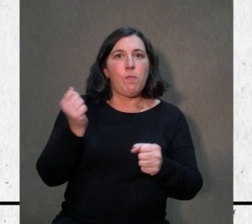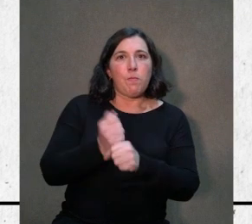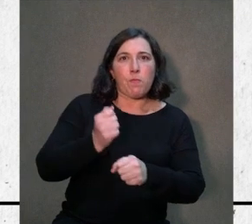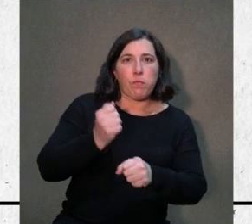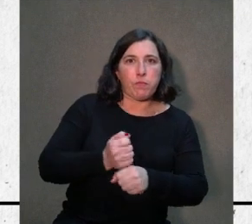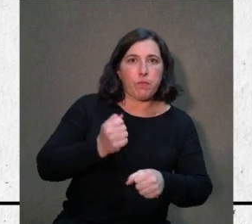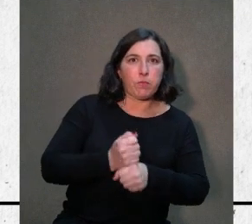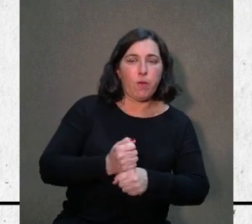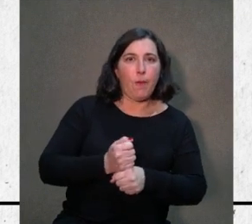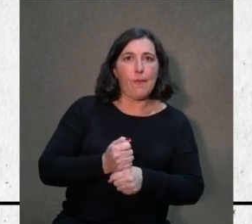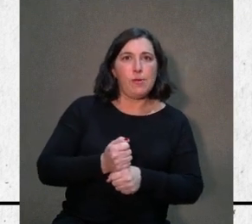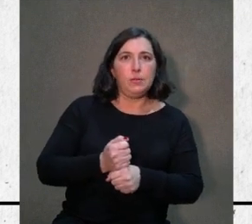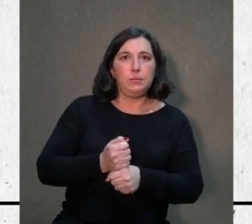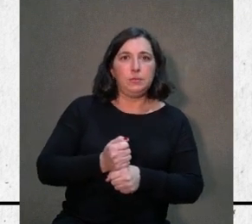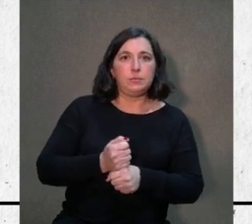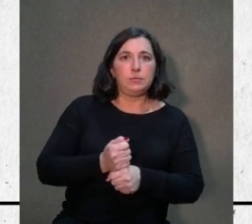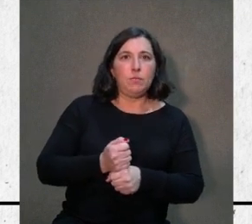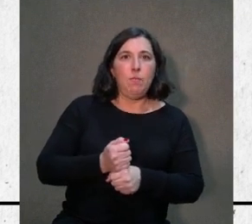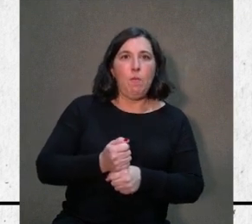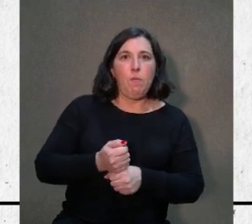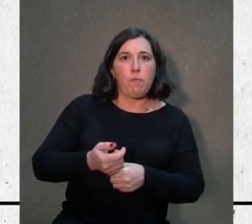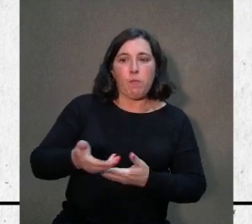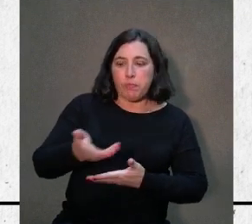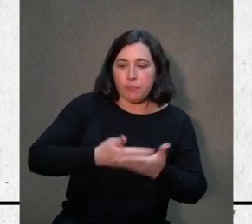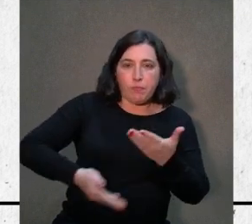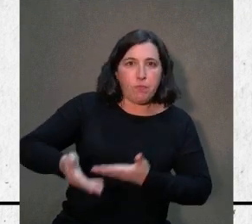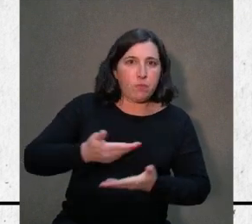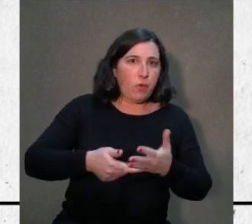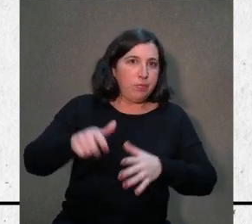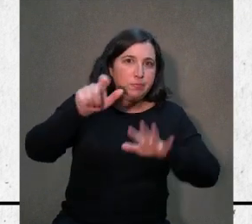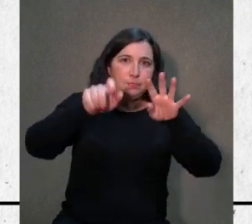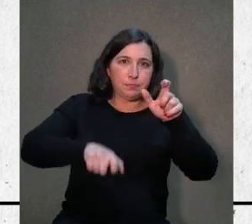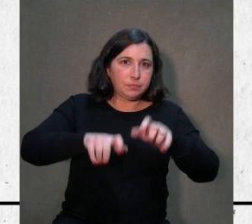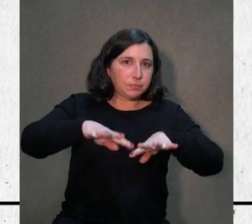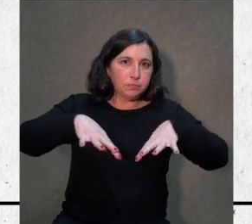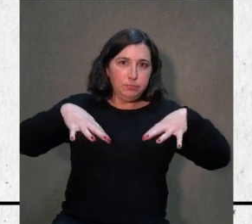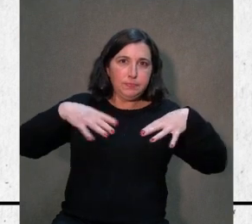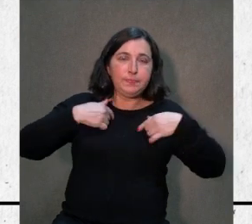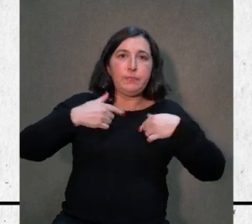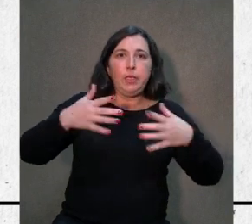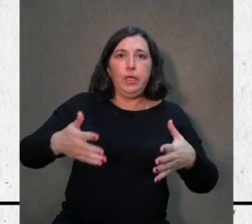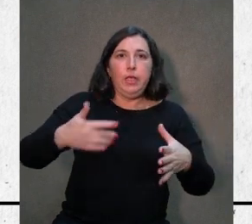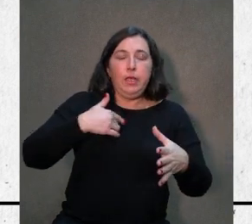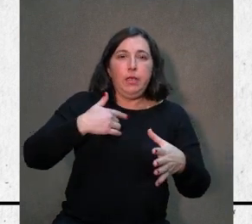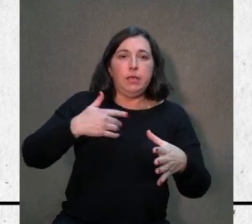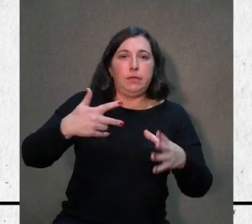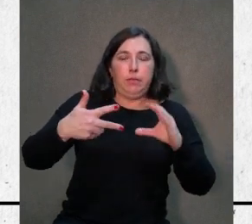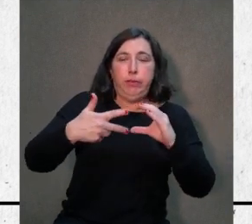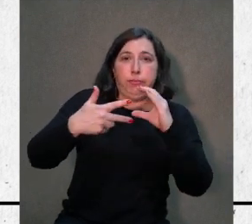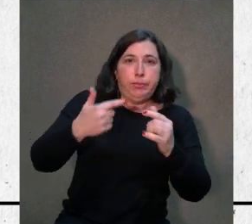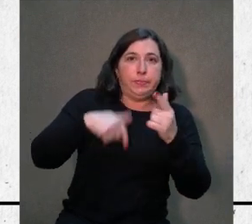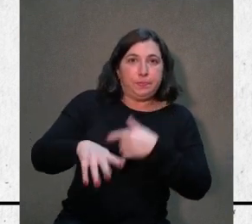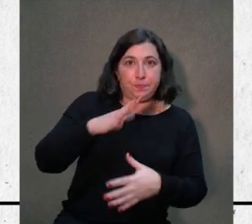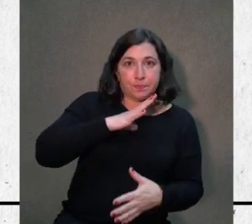queremos brindar esa música y seguir compartiendo. Entonces, cuando también esto se vuelva, se retorne y se abran, que